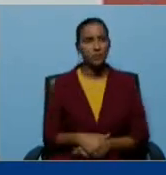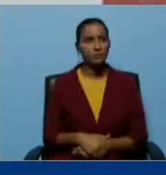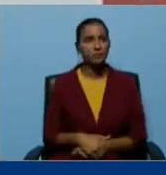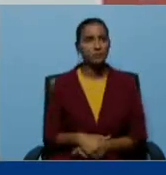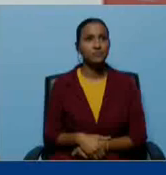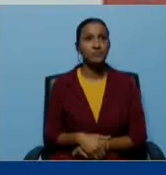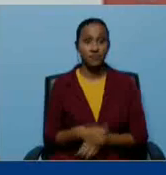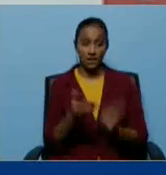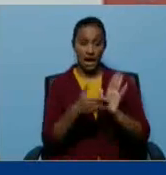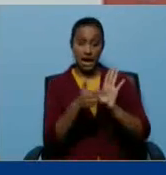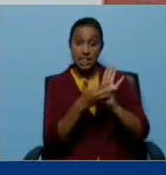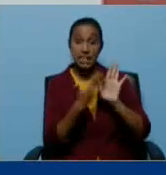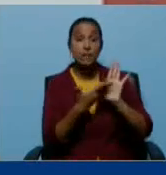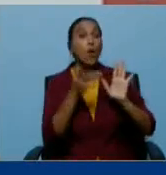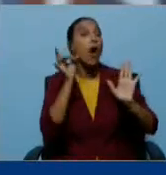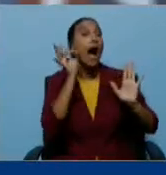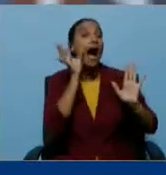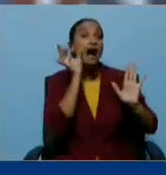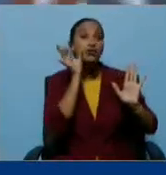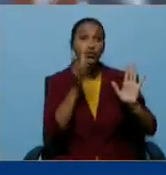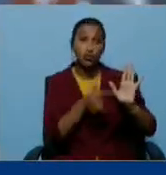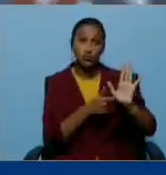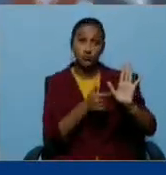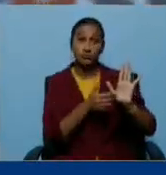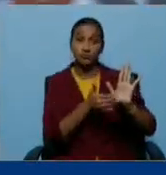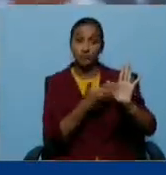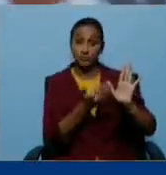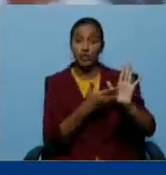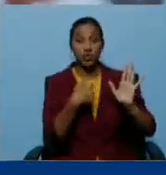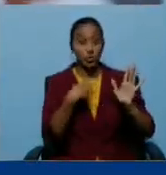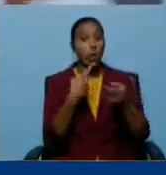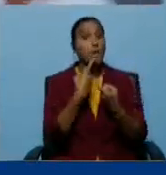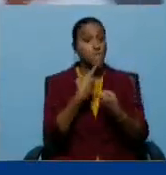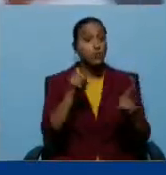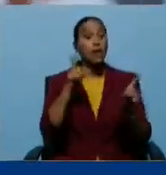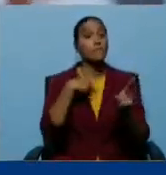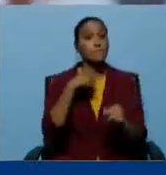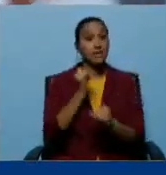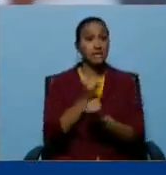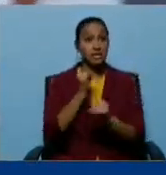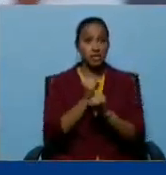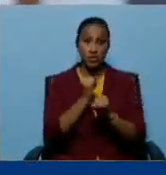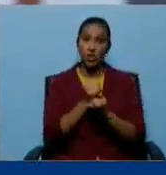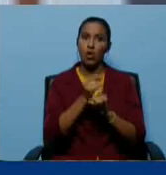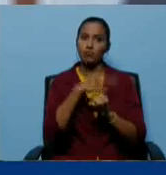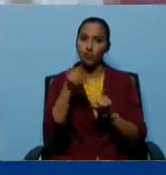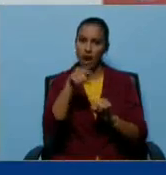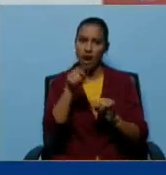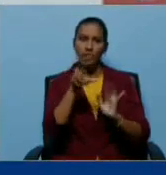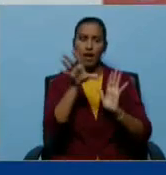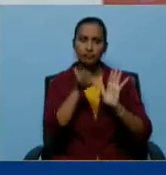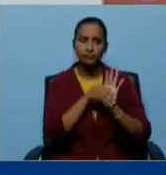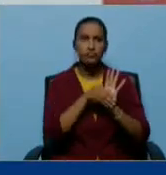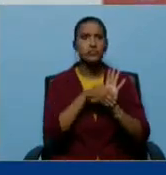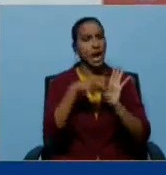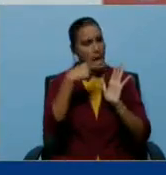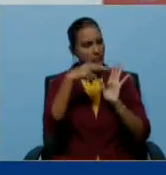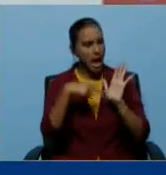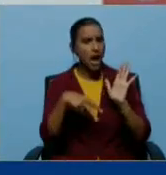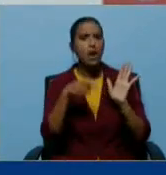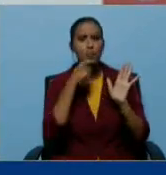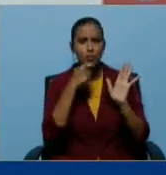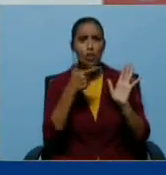El libro azul, lo publiqué en mis redes. Bájenlo, estudienlo, léanlo para que ustedes vean lo maravilloso que